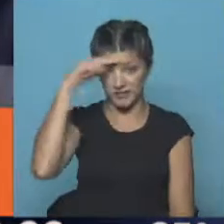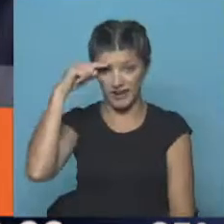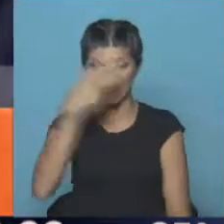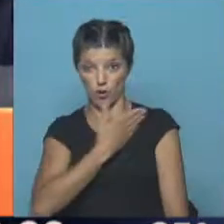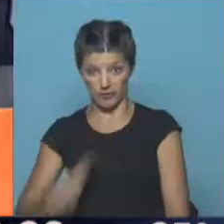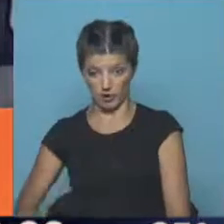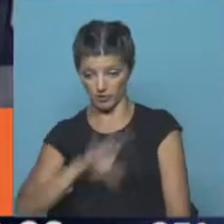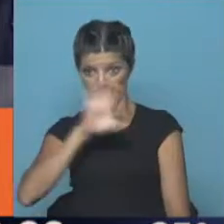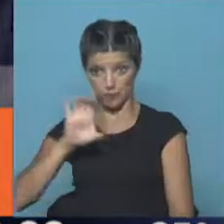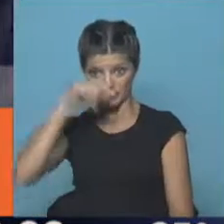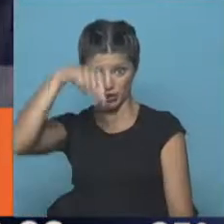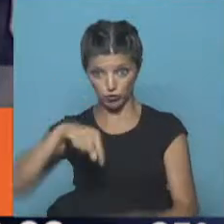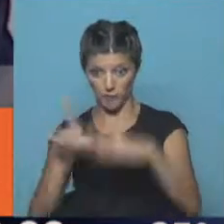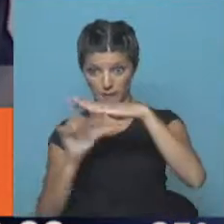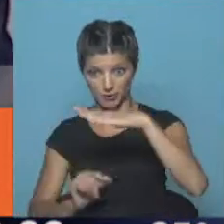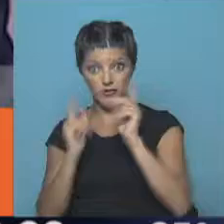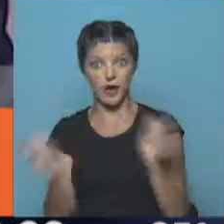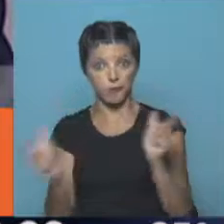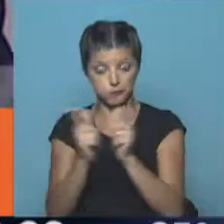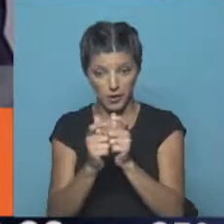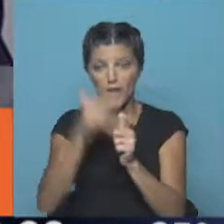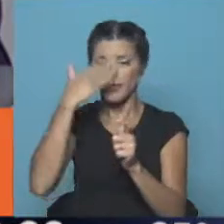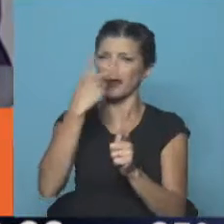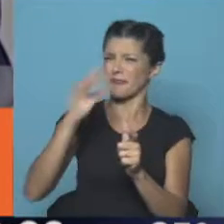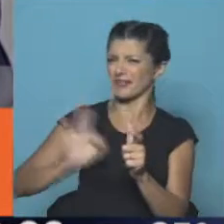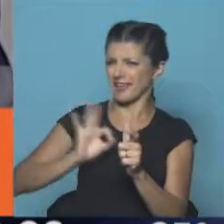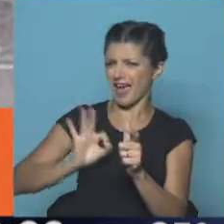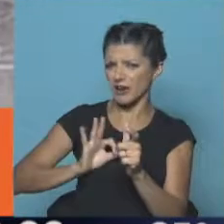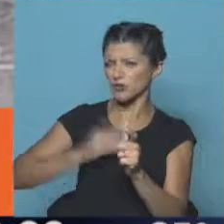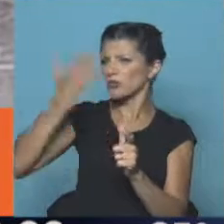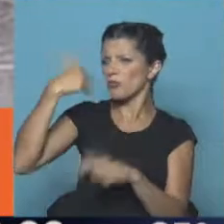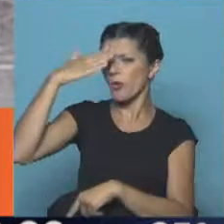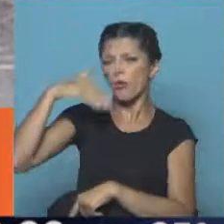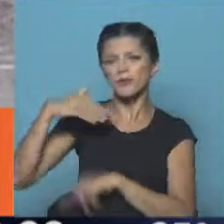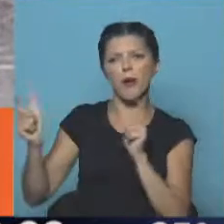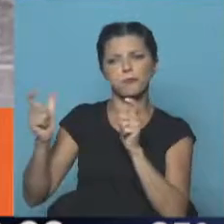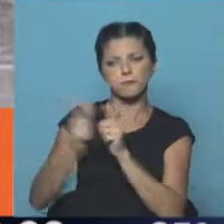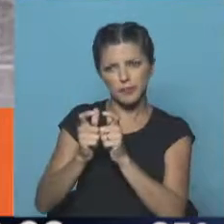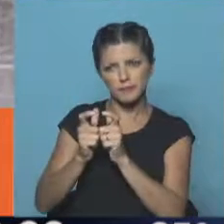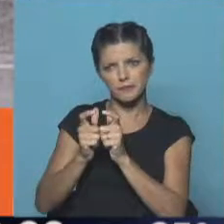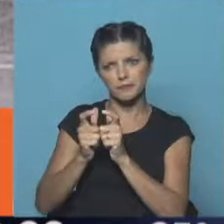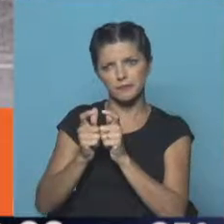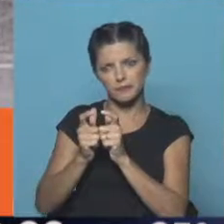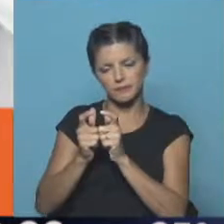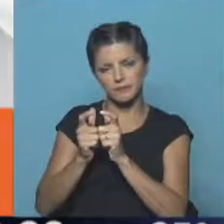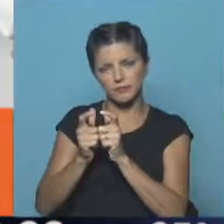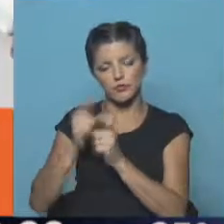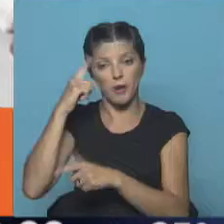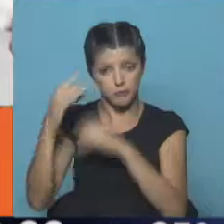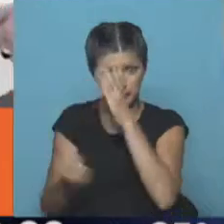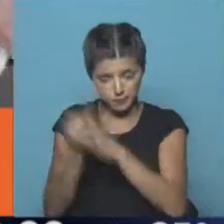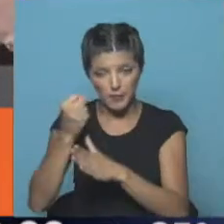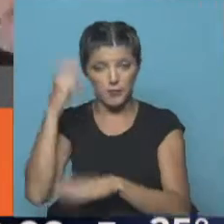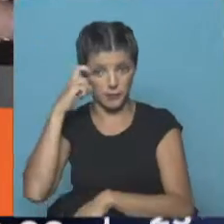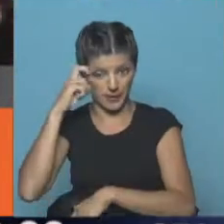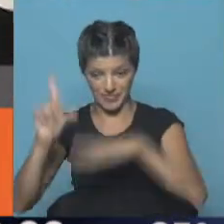patagónica, por primera vez después de 20 años. La última reunión había sido precisamente en el marco de la conformación del Parlamento de